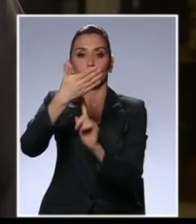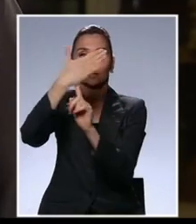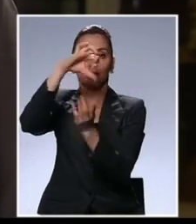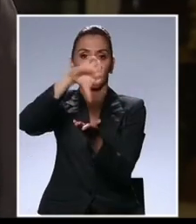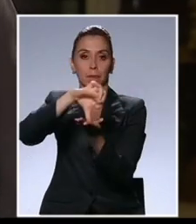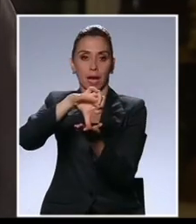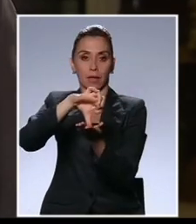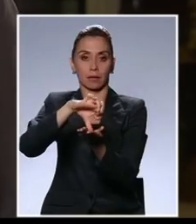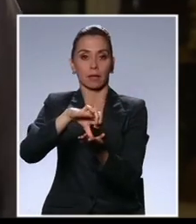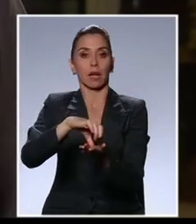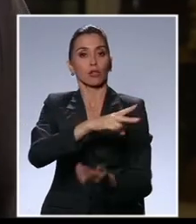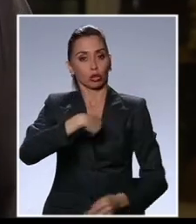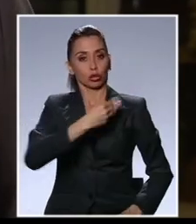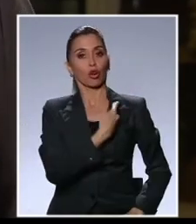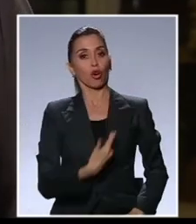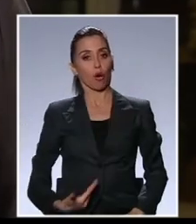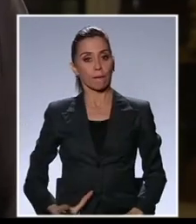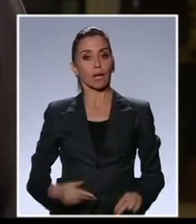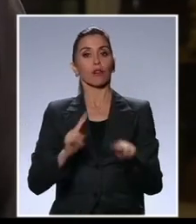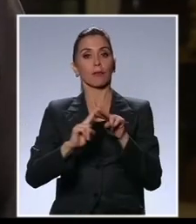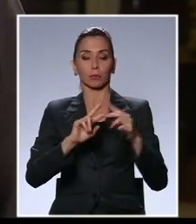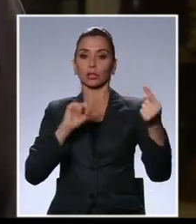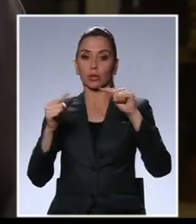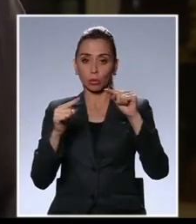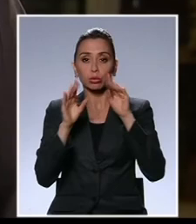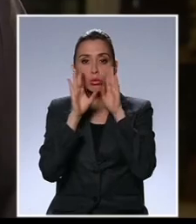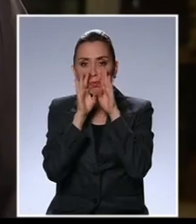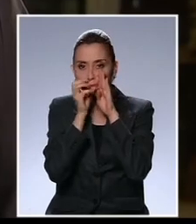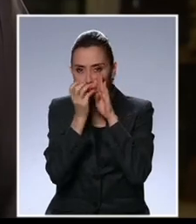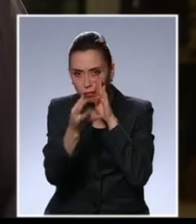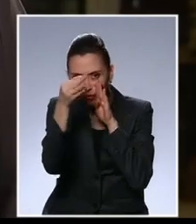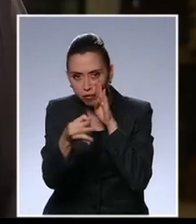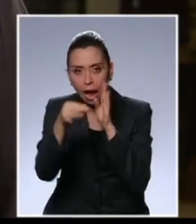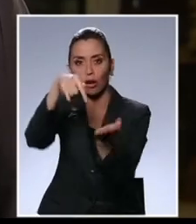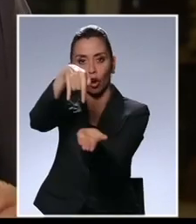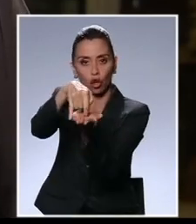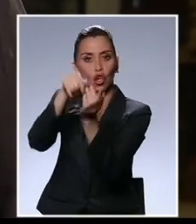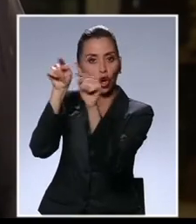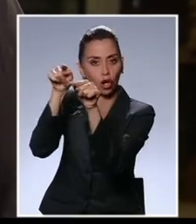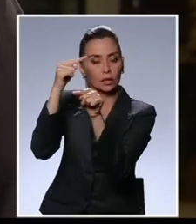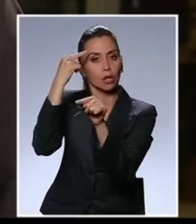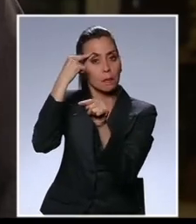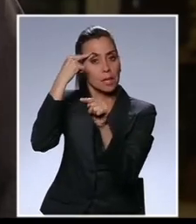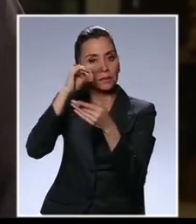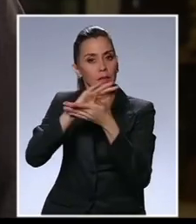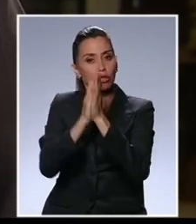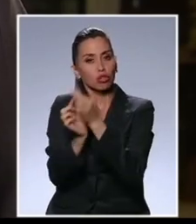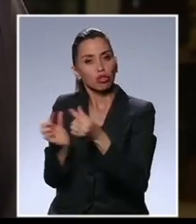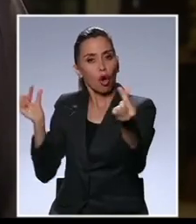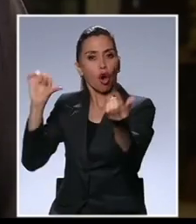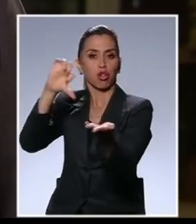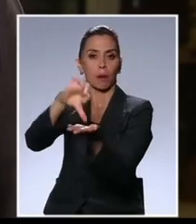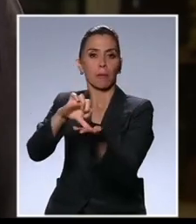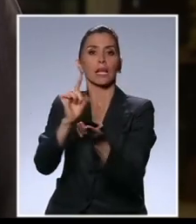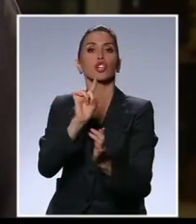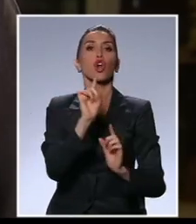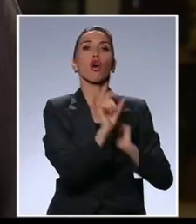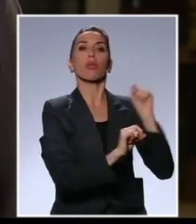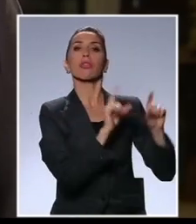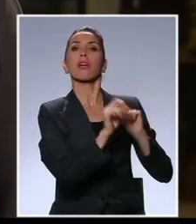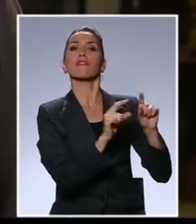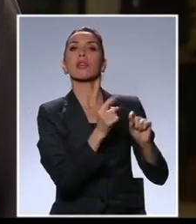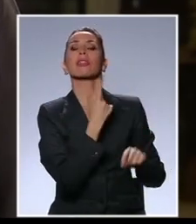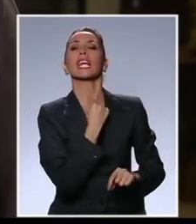como gobierno haremos una discusión franca en el congreso pensando en el país en su conjunto y no para defender